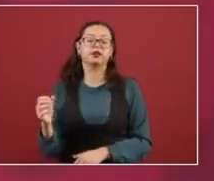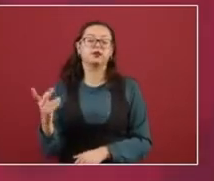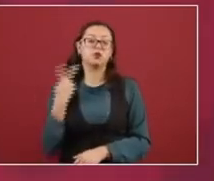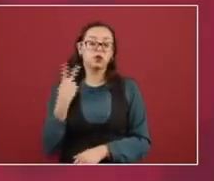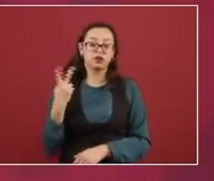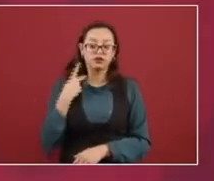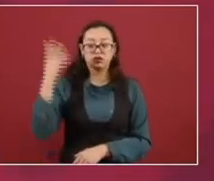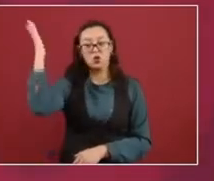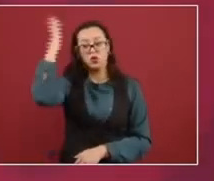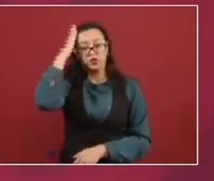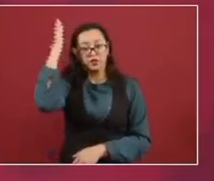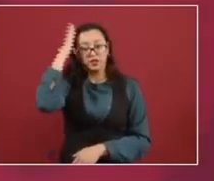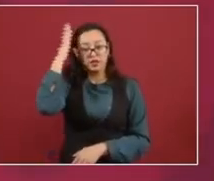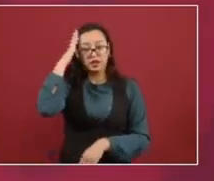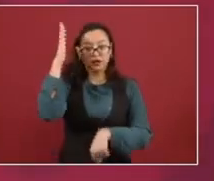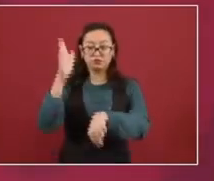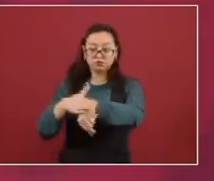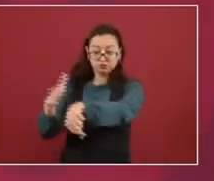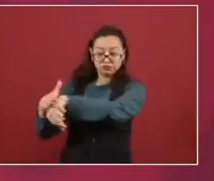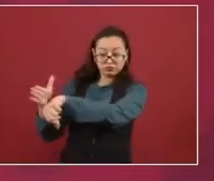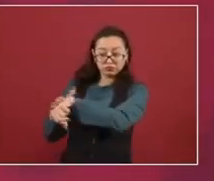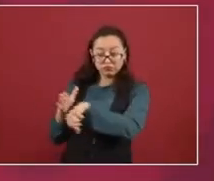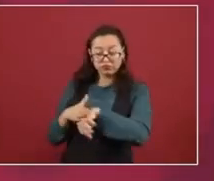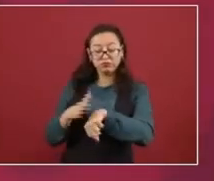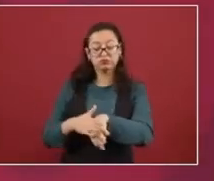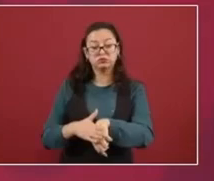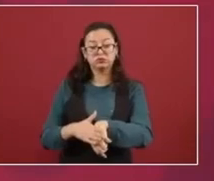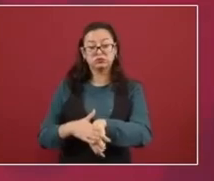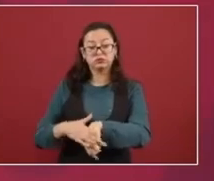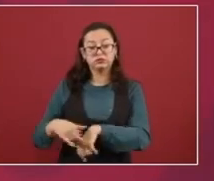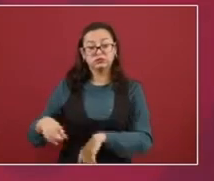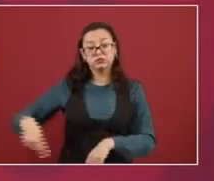políticas, a que tomen en cuenta